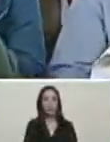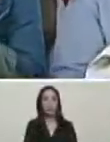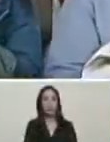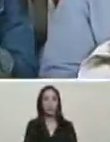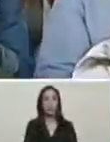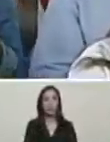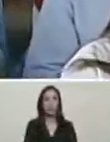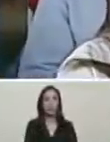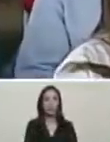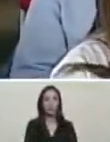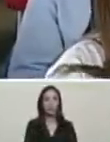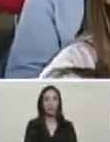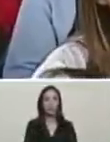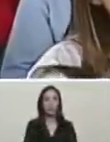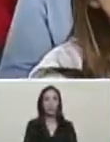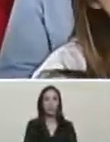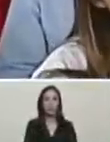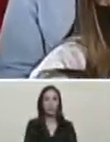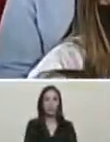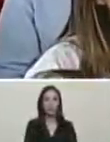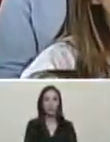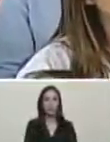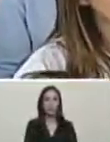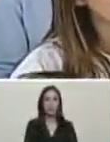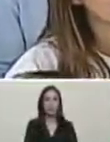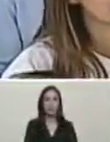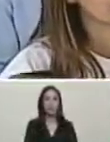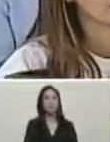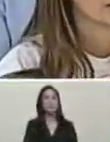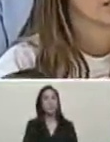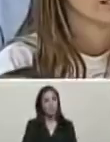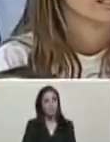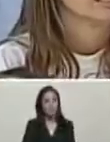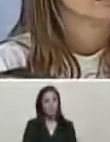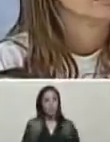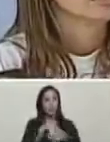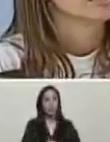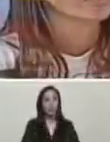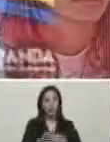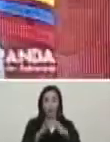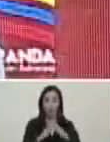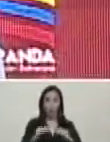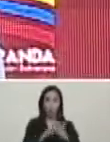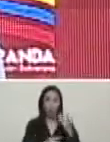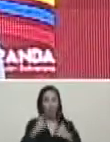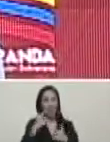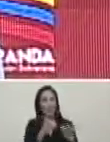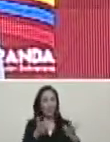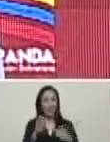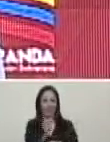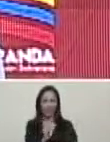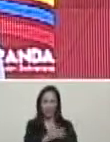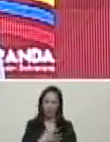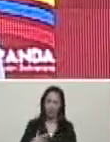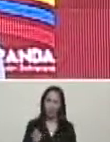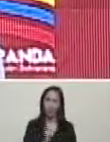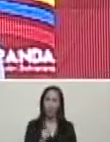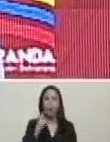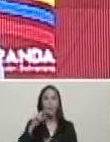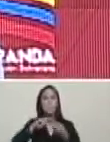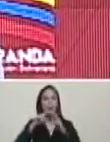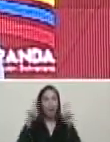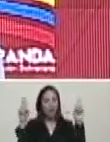Como dice el canto de William Andrade el Recio, no queremos guerra, queremos